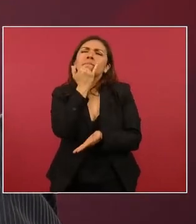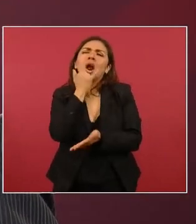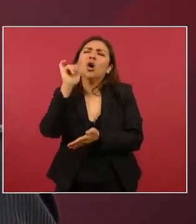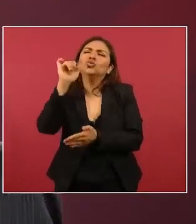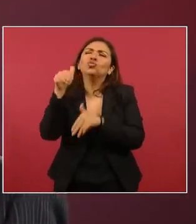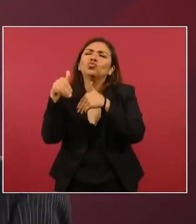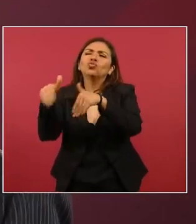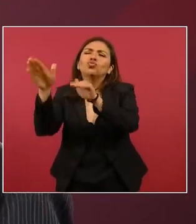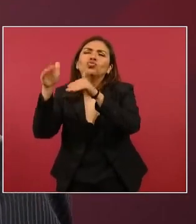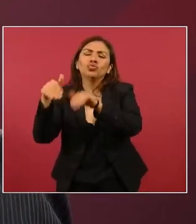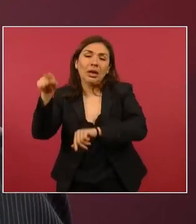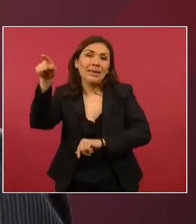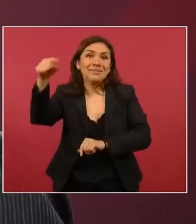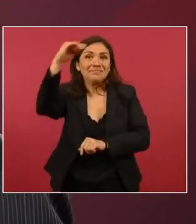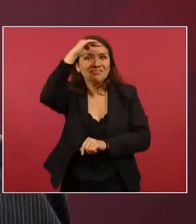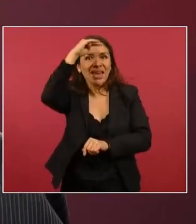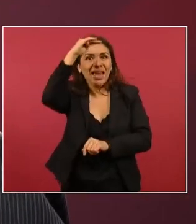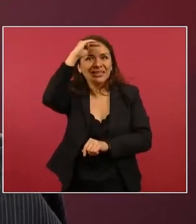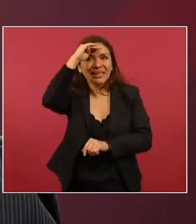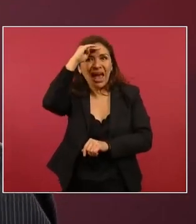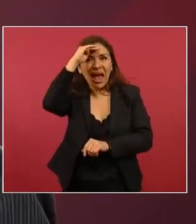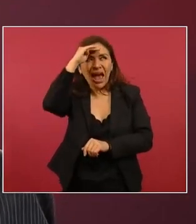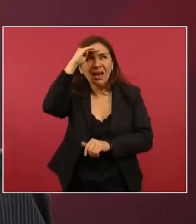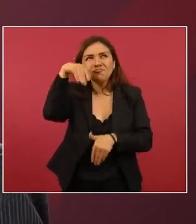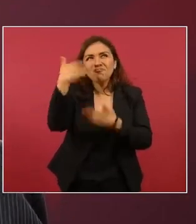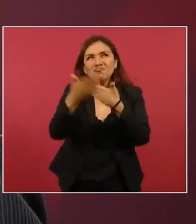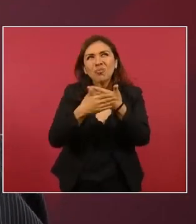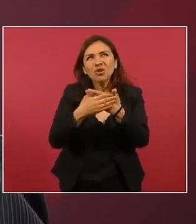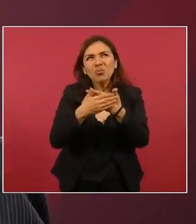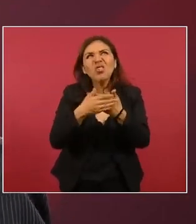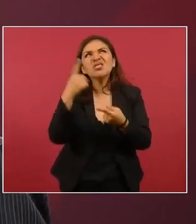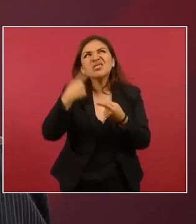Están pensando que va a regresar